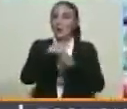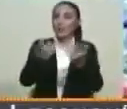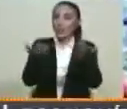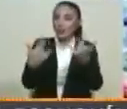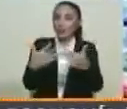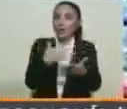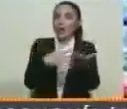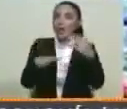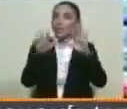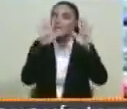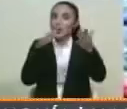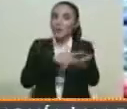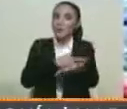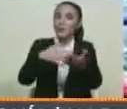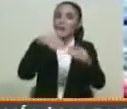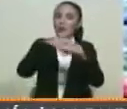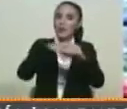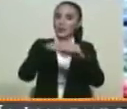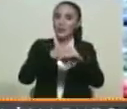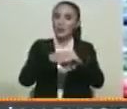de votos,